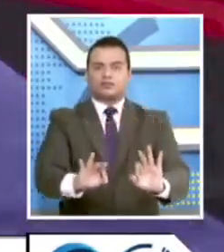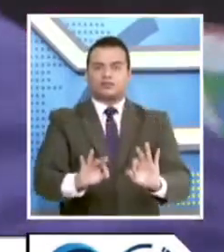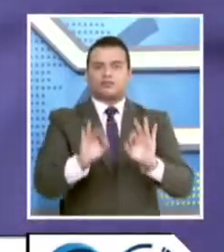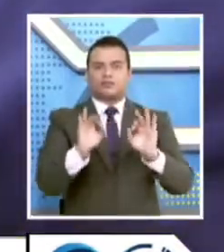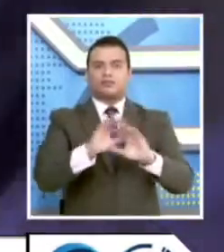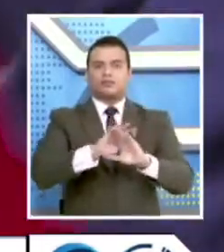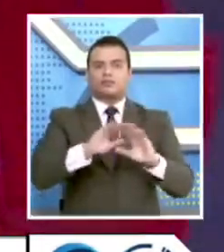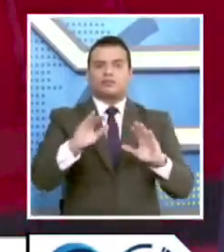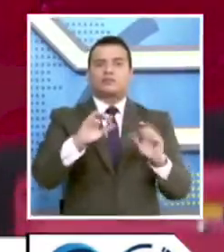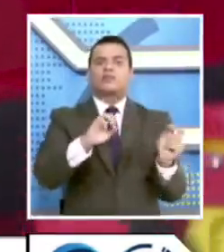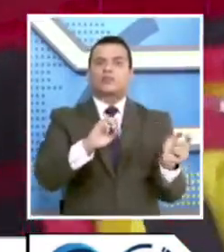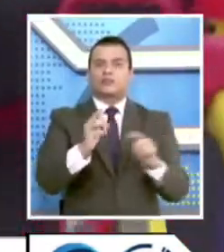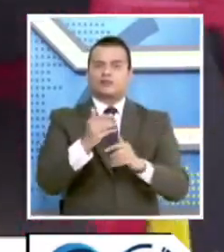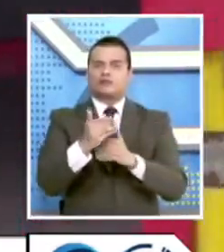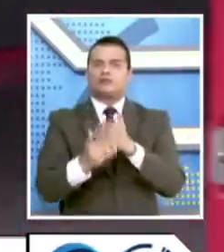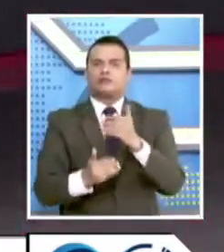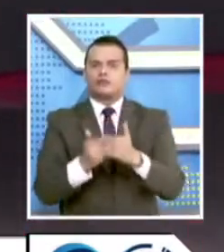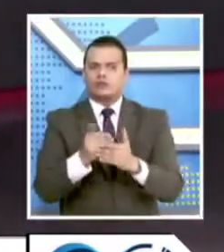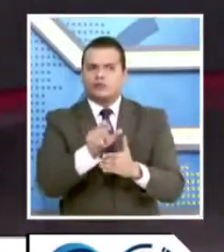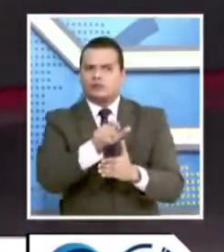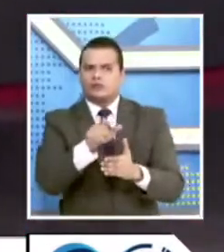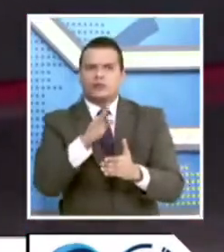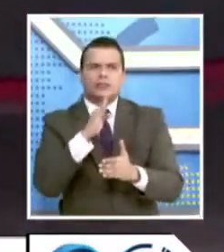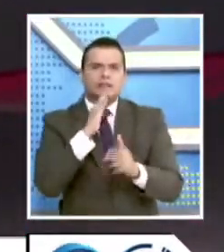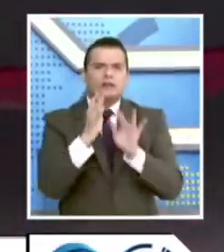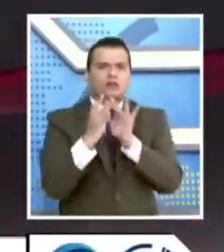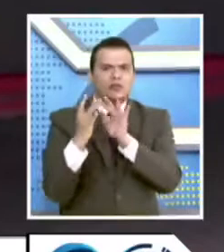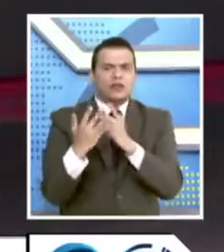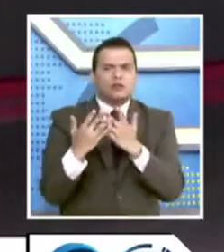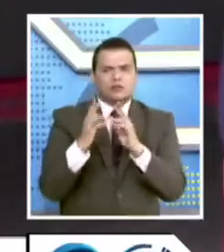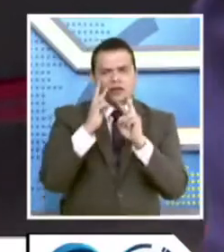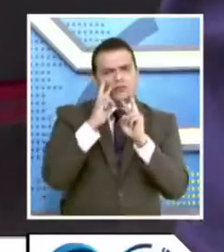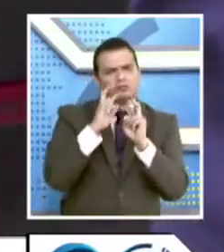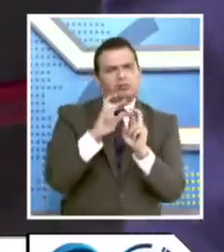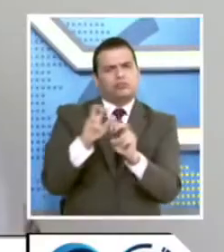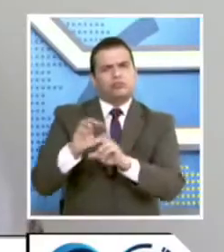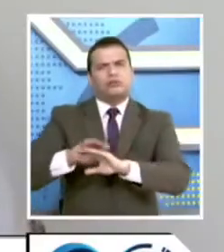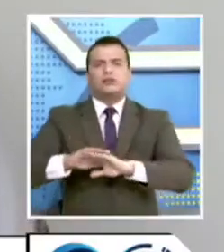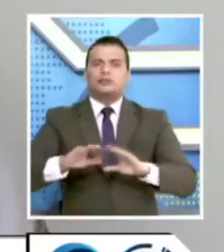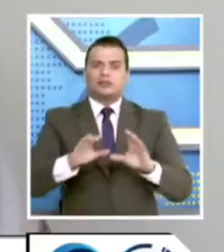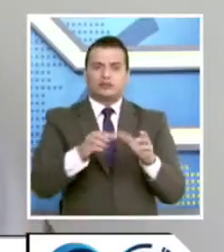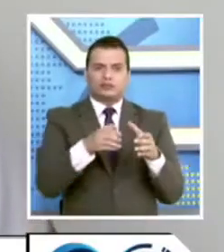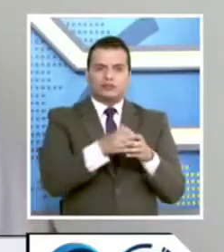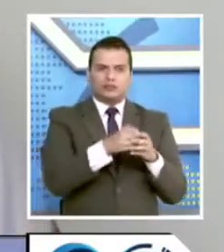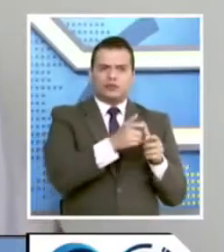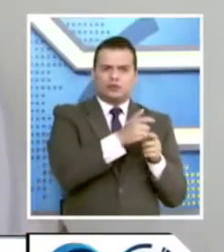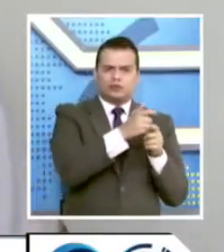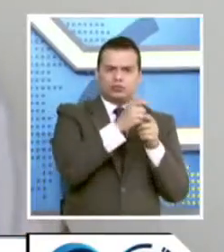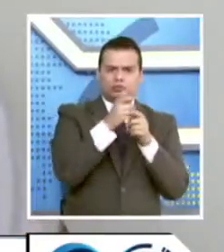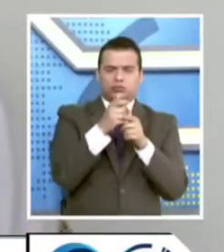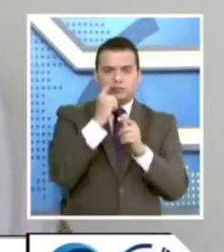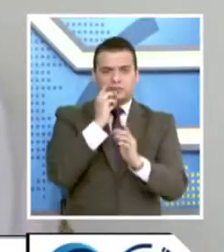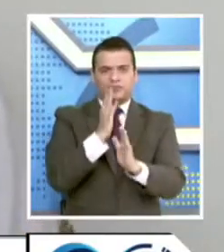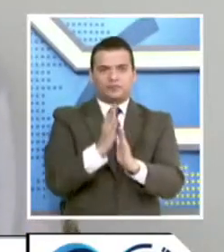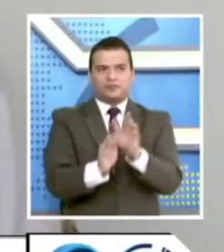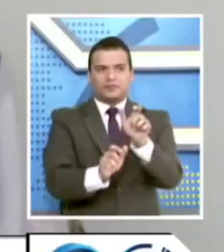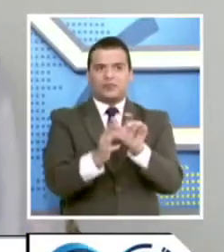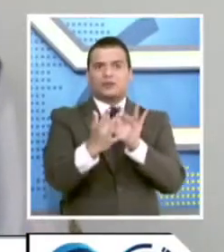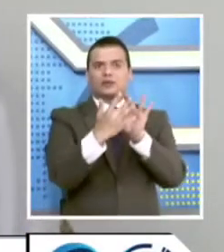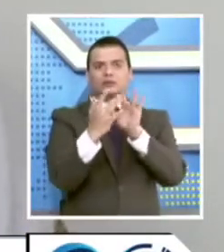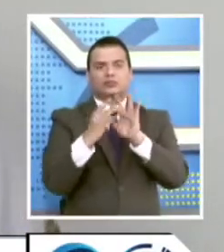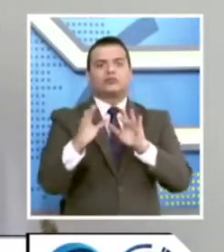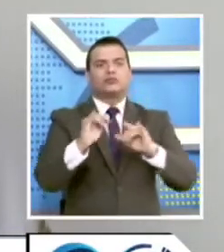se hizo el cerco respectivo de las personas que tuvieron contacto con ellos. La institución ha tomado la decisión de aislar preventivamente en